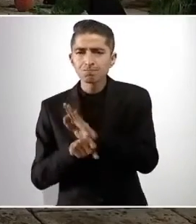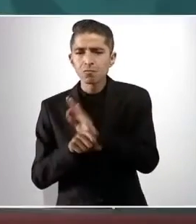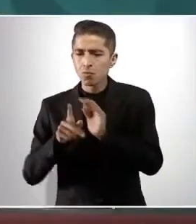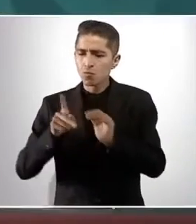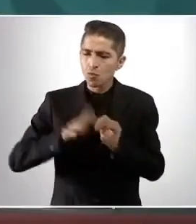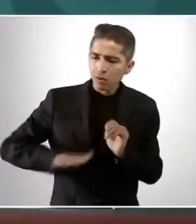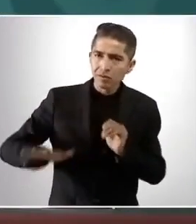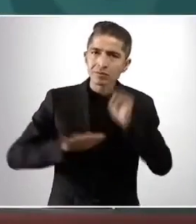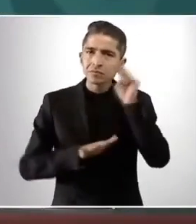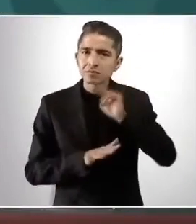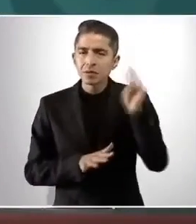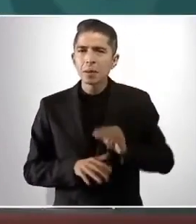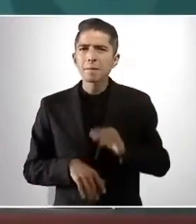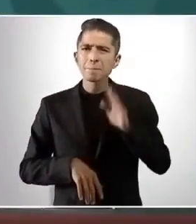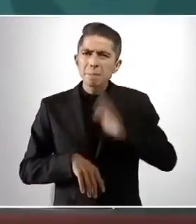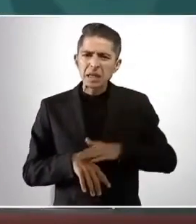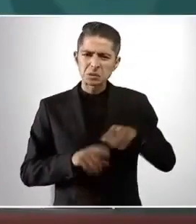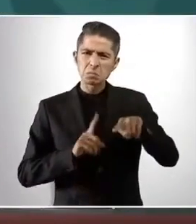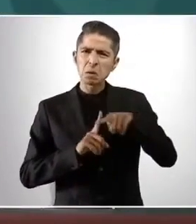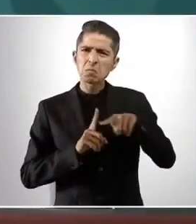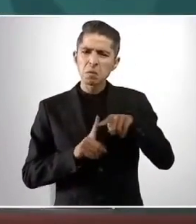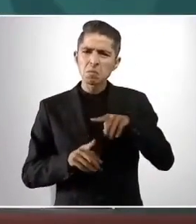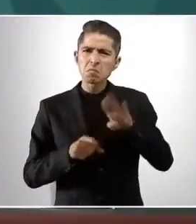Michoacán, más acciones